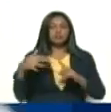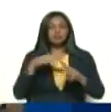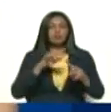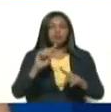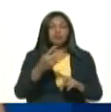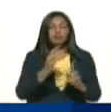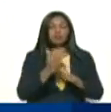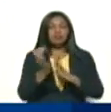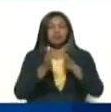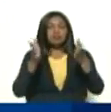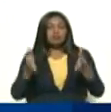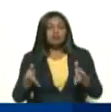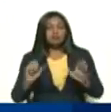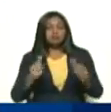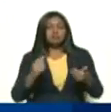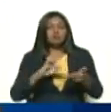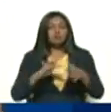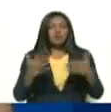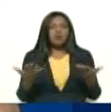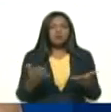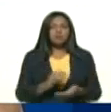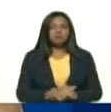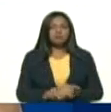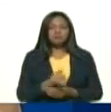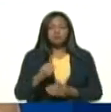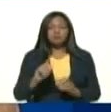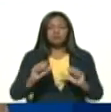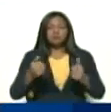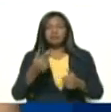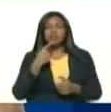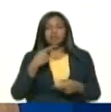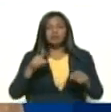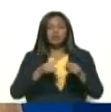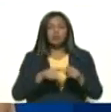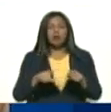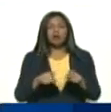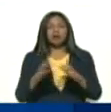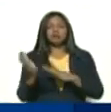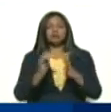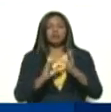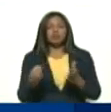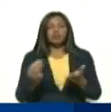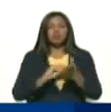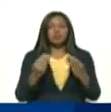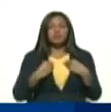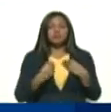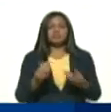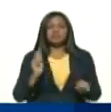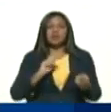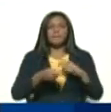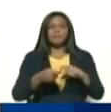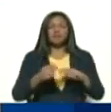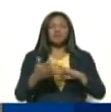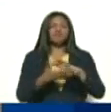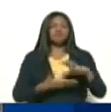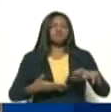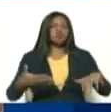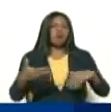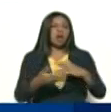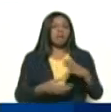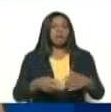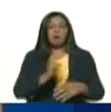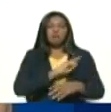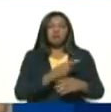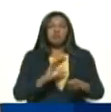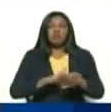primeros cristianos no comienza sino cuando ellos comienzan a decir que Jesús ha resucitado. Eso se convierte en un problema, gravísimo,